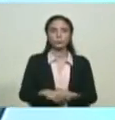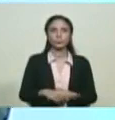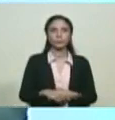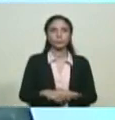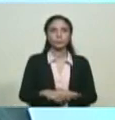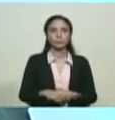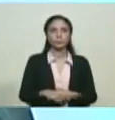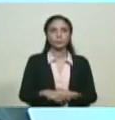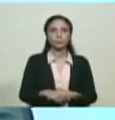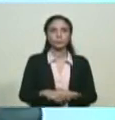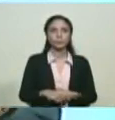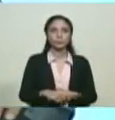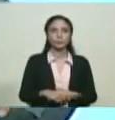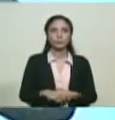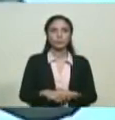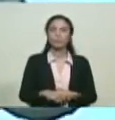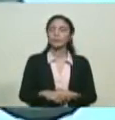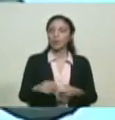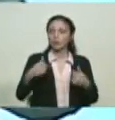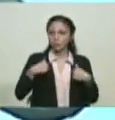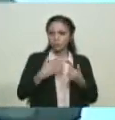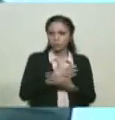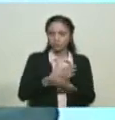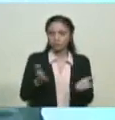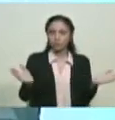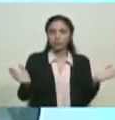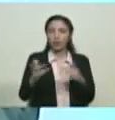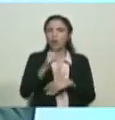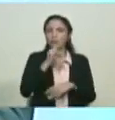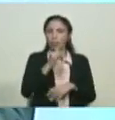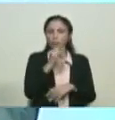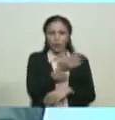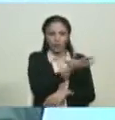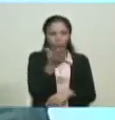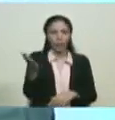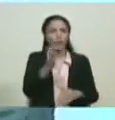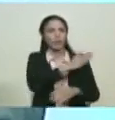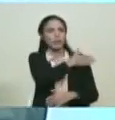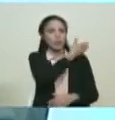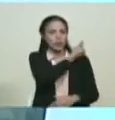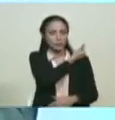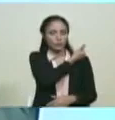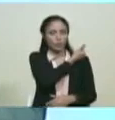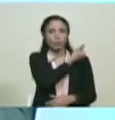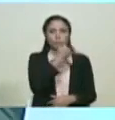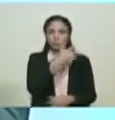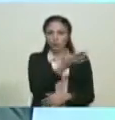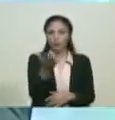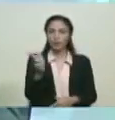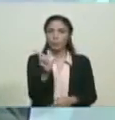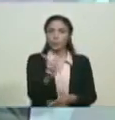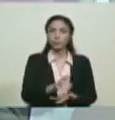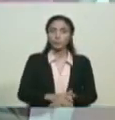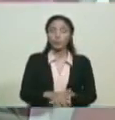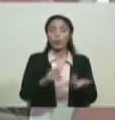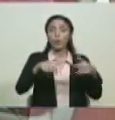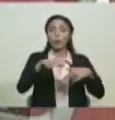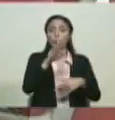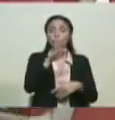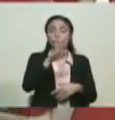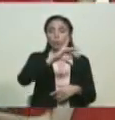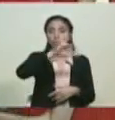y yo podría decir compañeros y compañeras de la dirección nacional es buena fecha 4 de junio para